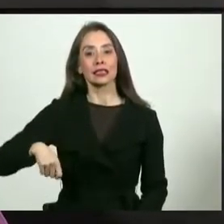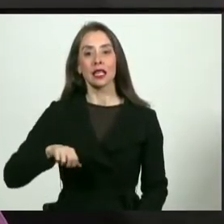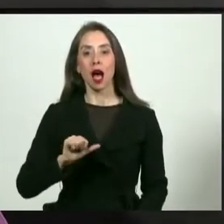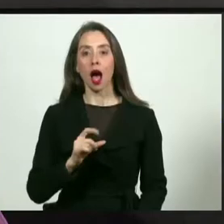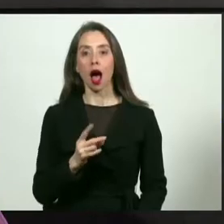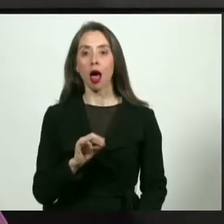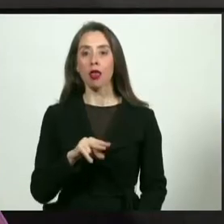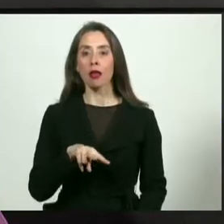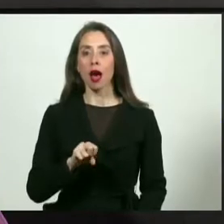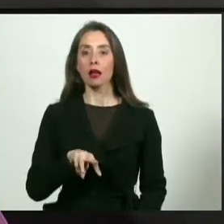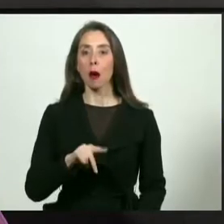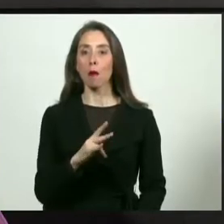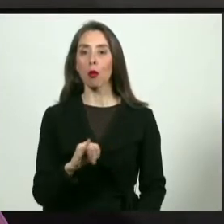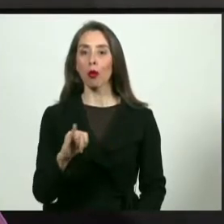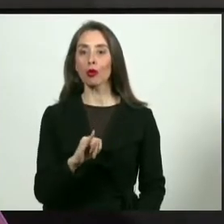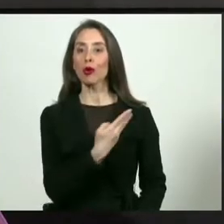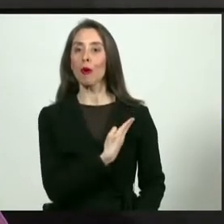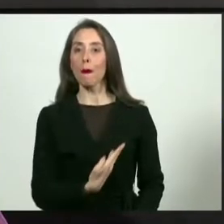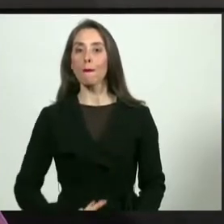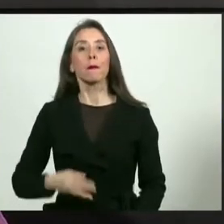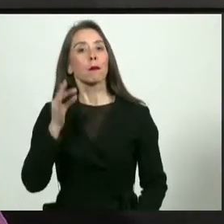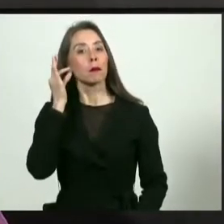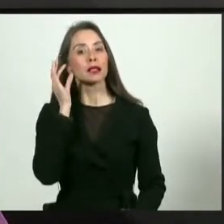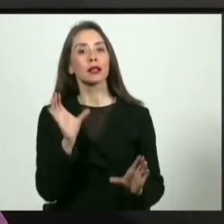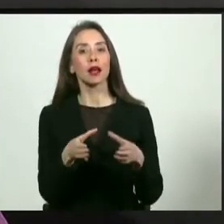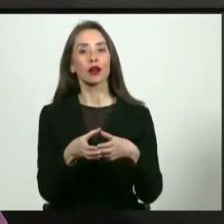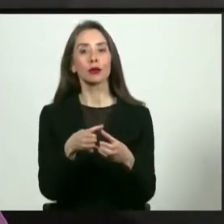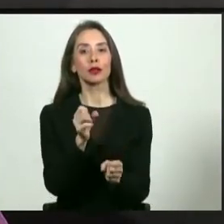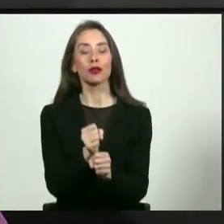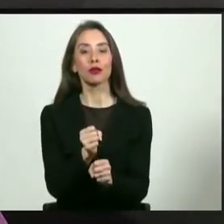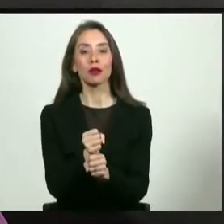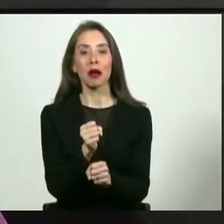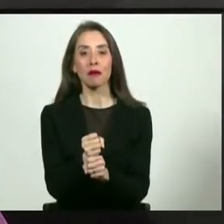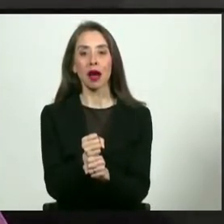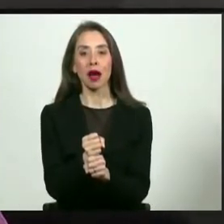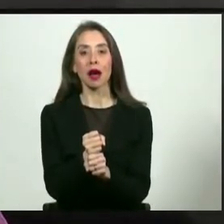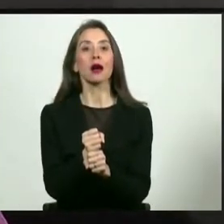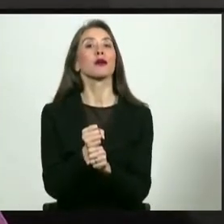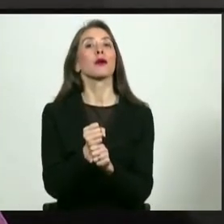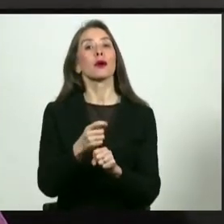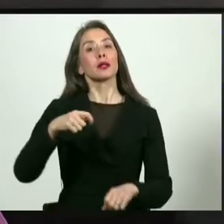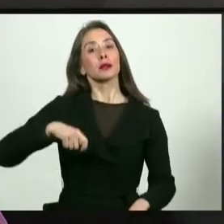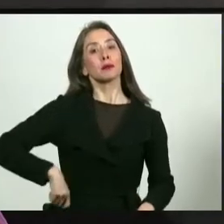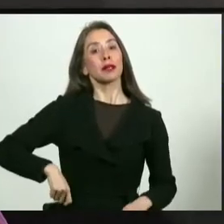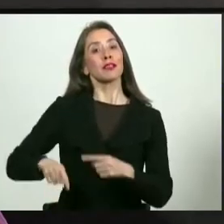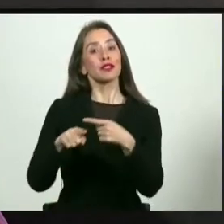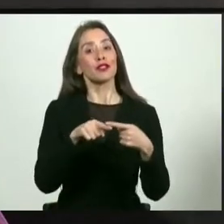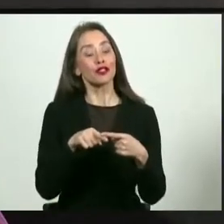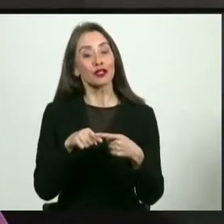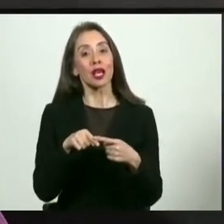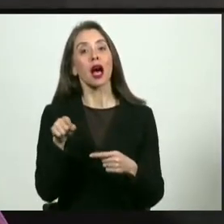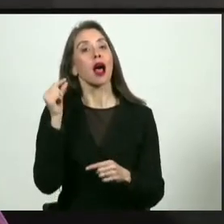Adriana Muñoz, presidenta de la Comisión de Trabajo y Previsión Social,